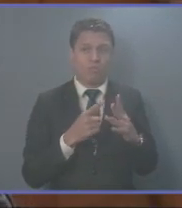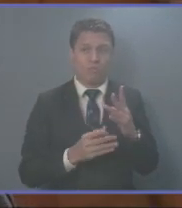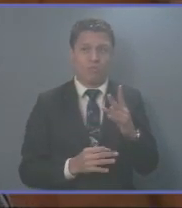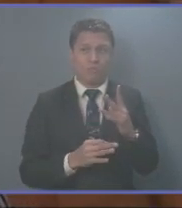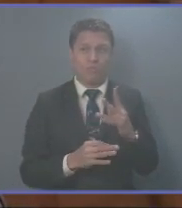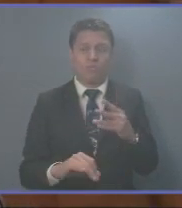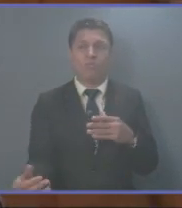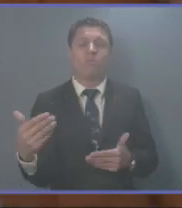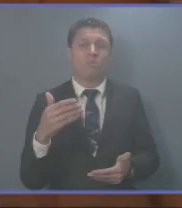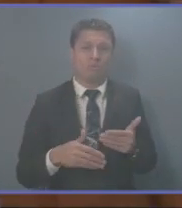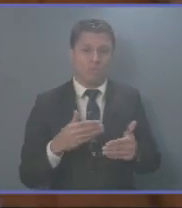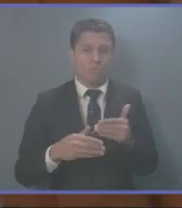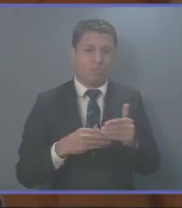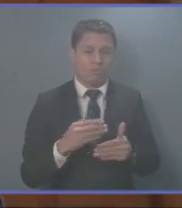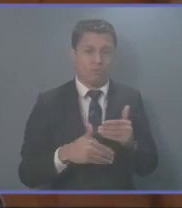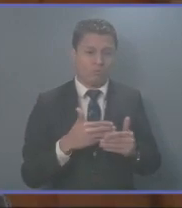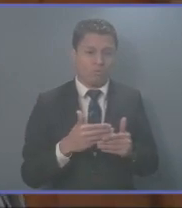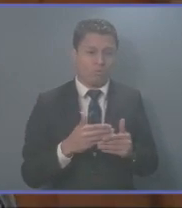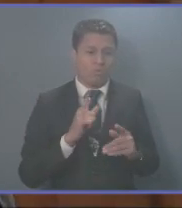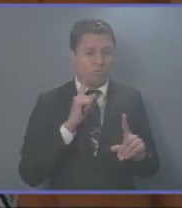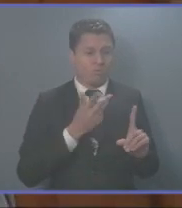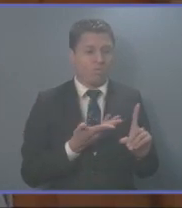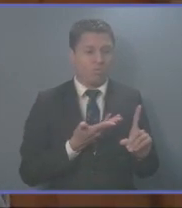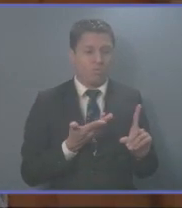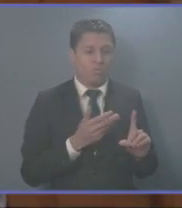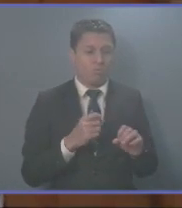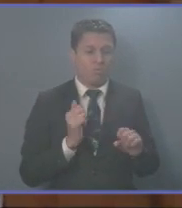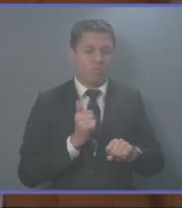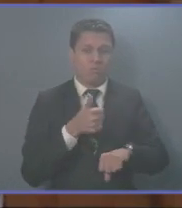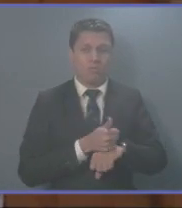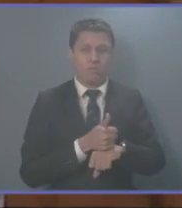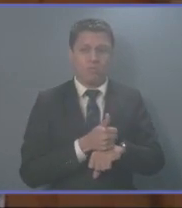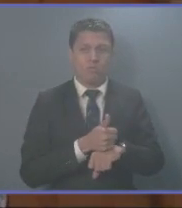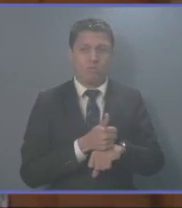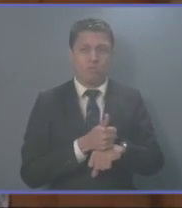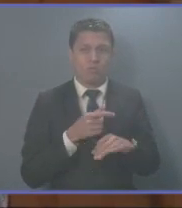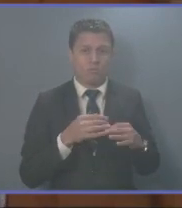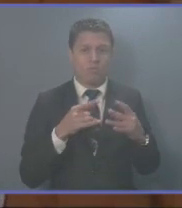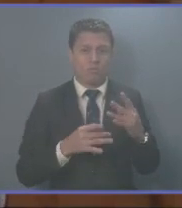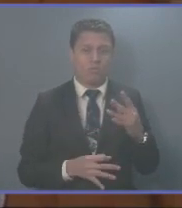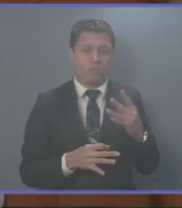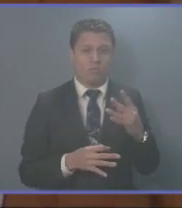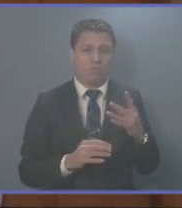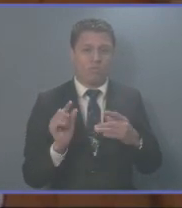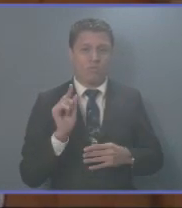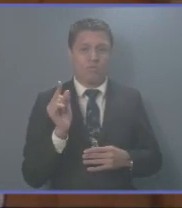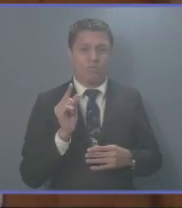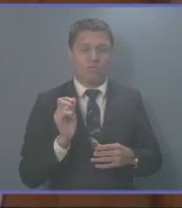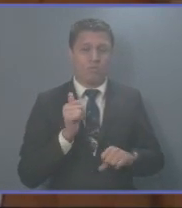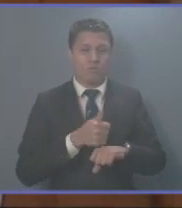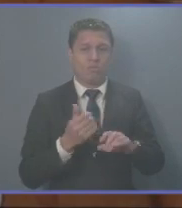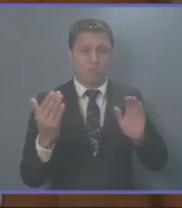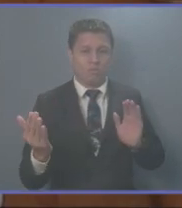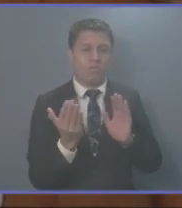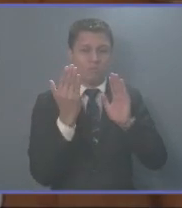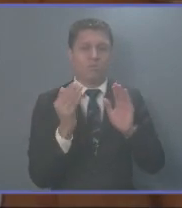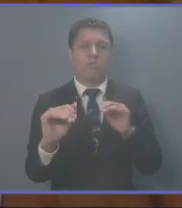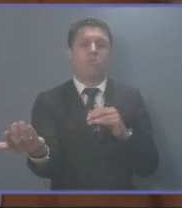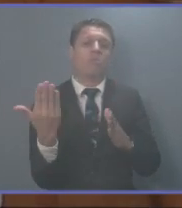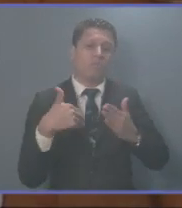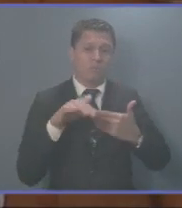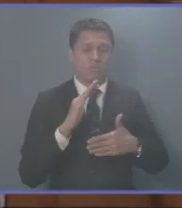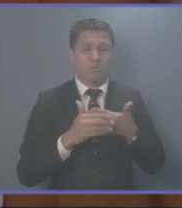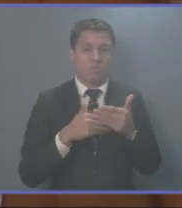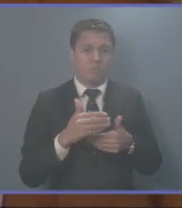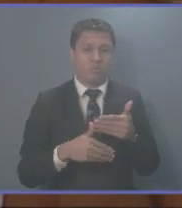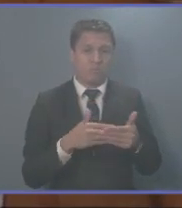legislación penal y procesal penal con el fin de generar herramientas legales que permitan combatir con la mayor